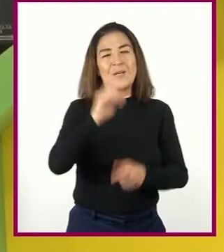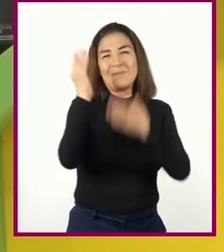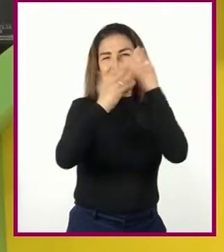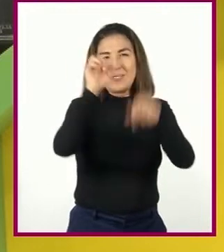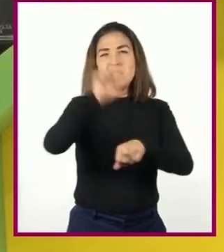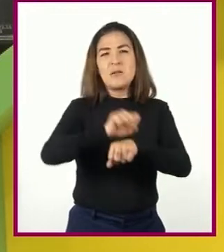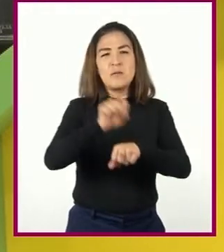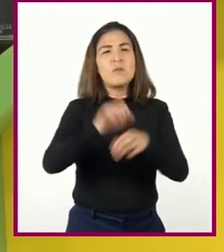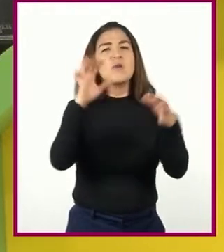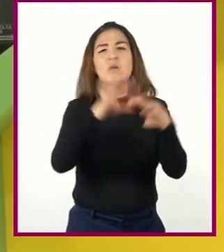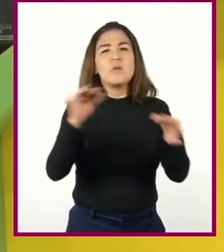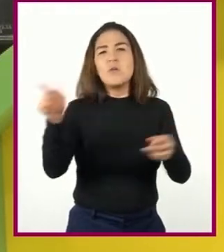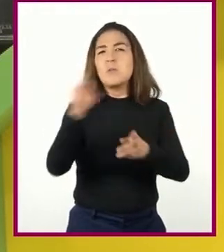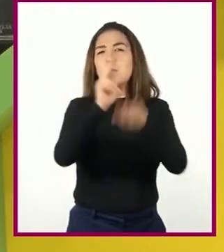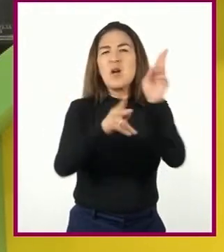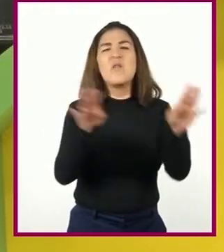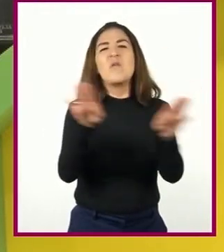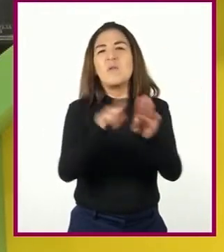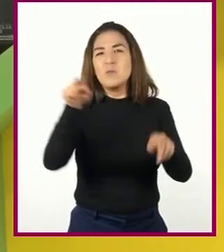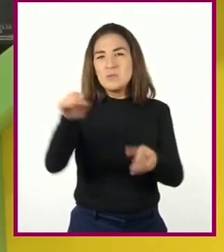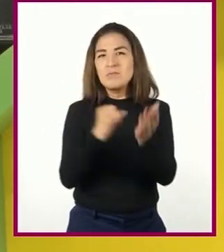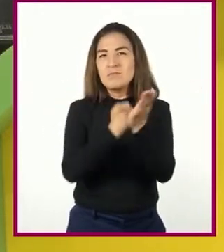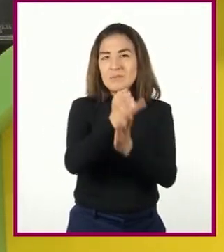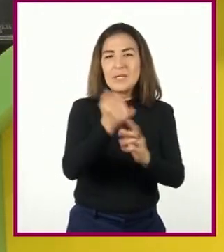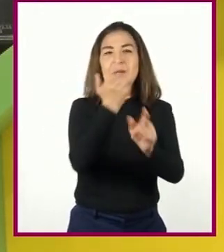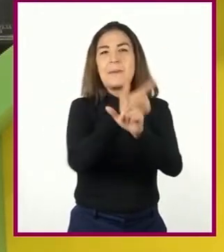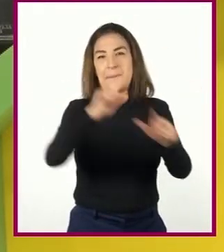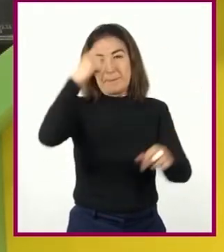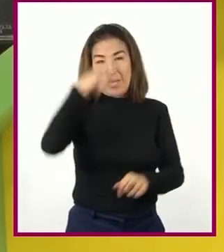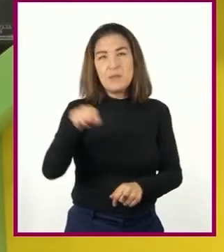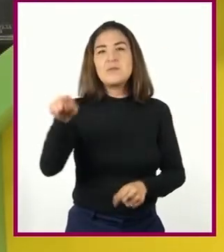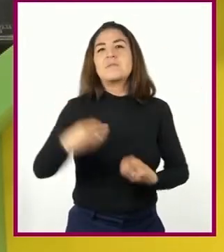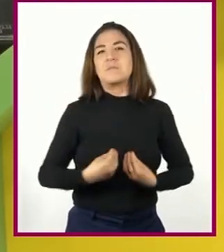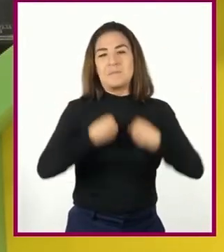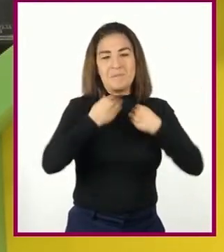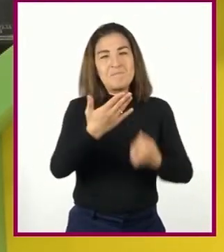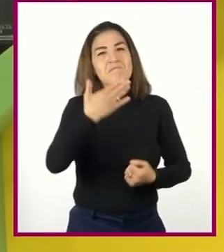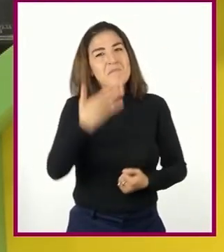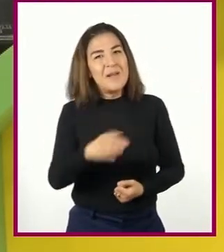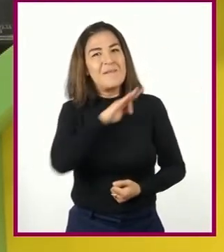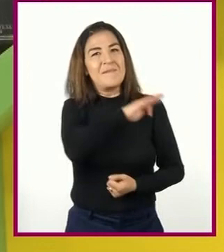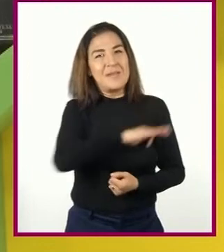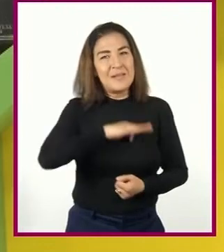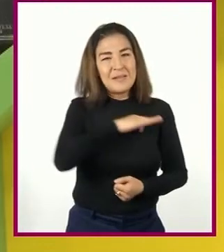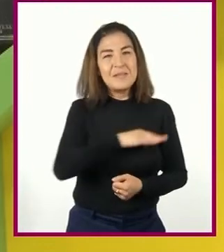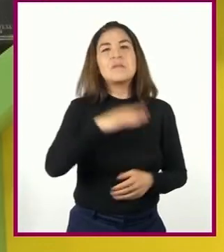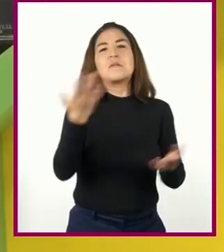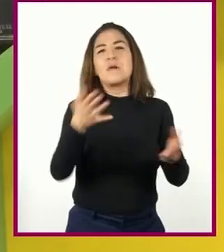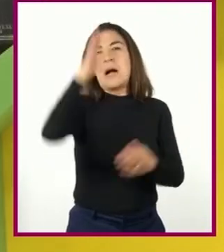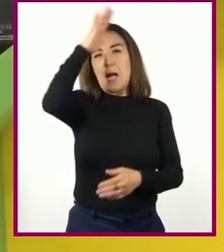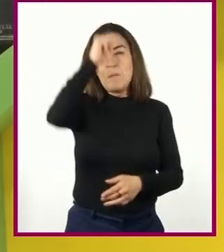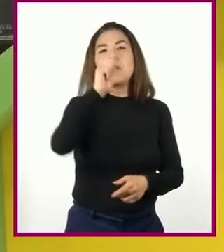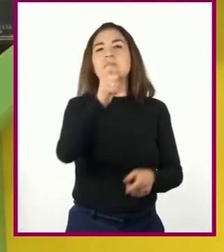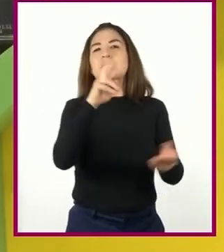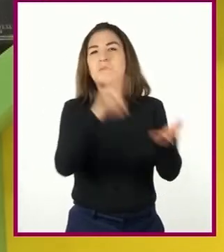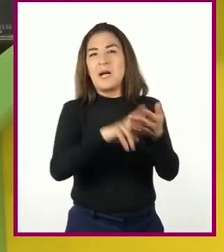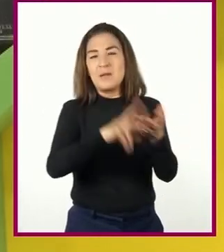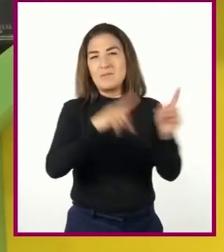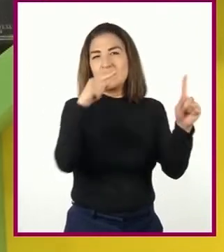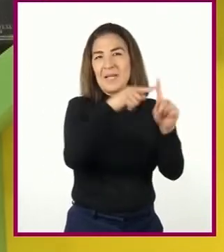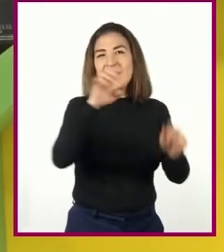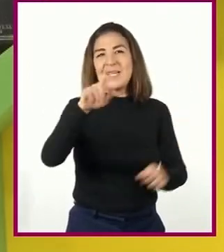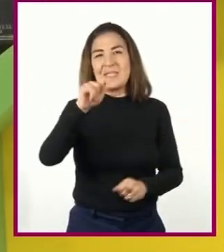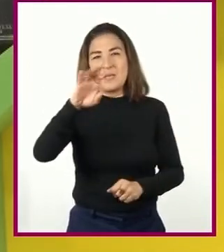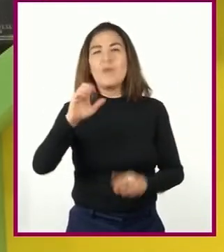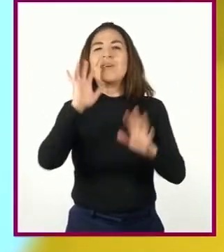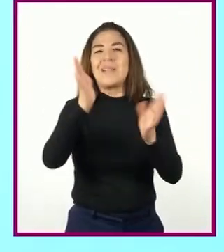platica cómo ejerce ella su libertad para garantizarse una vida feliz, digna y acorde a los principios éticos que hemos